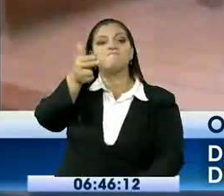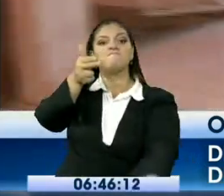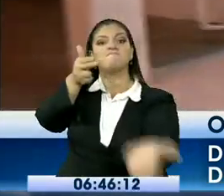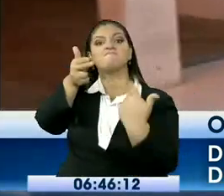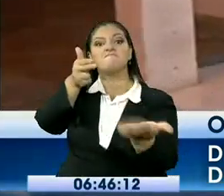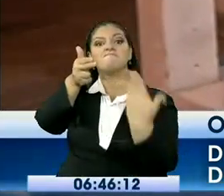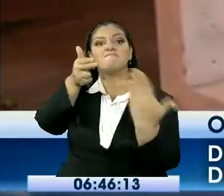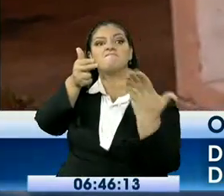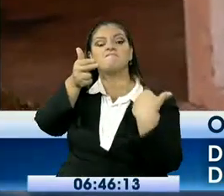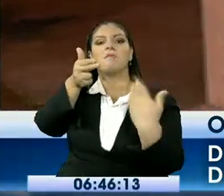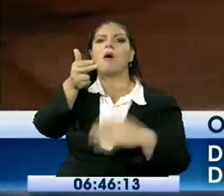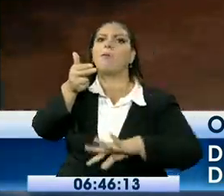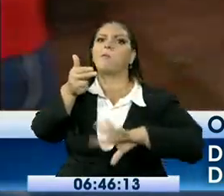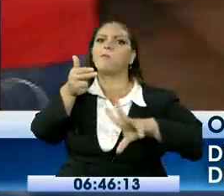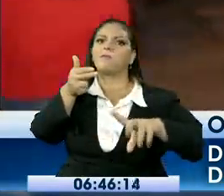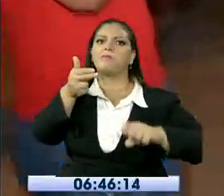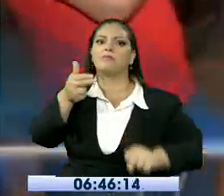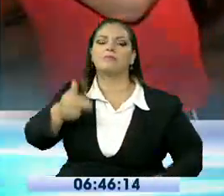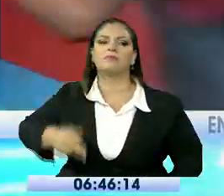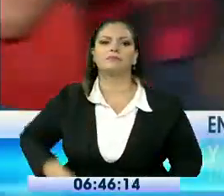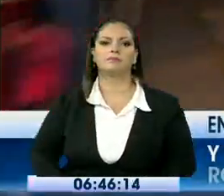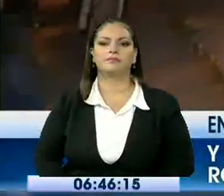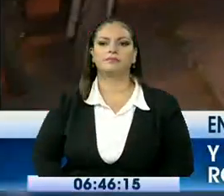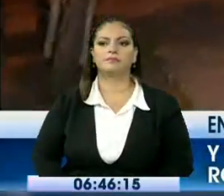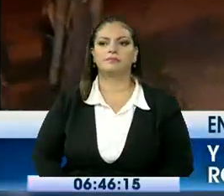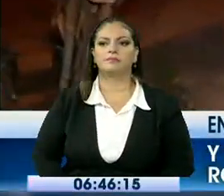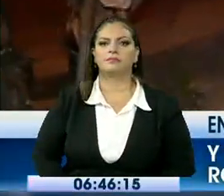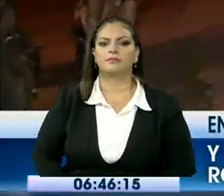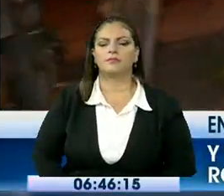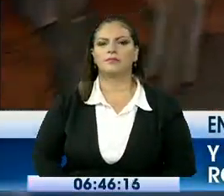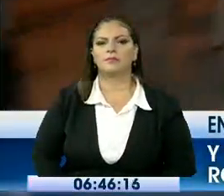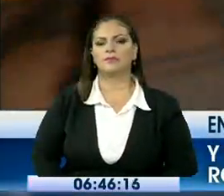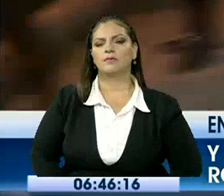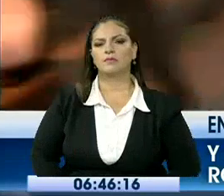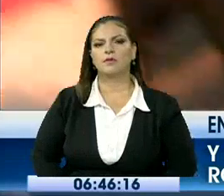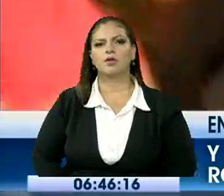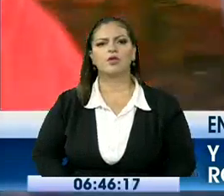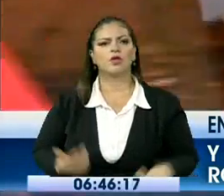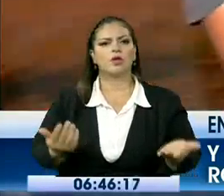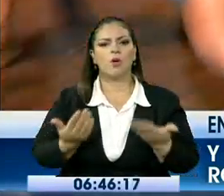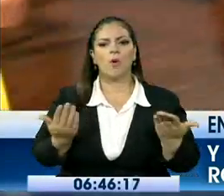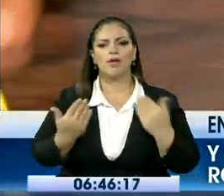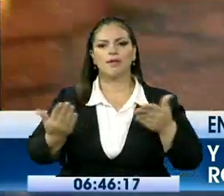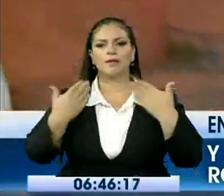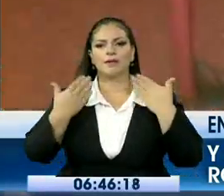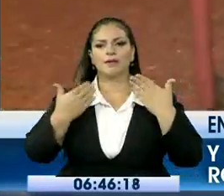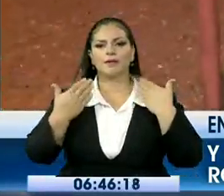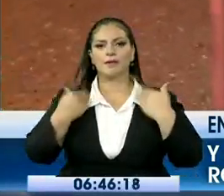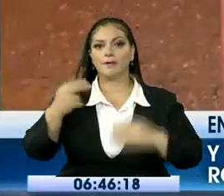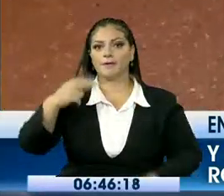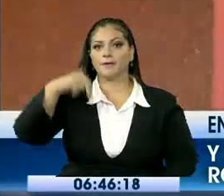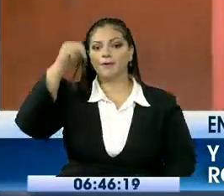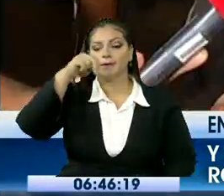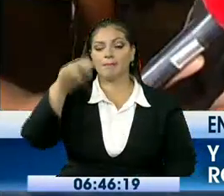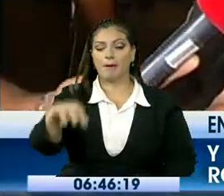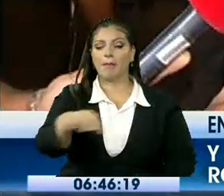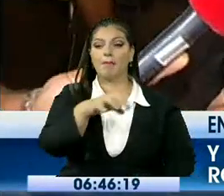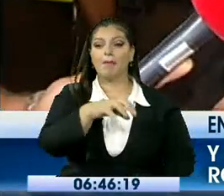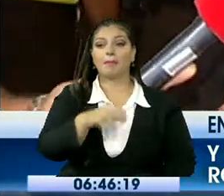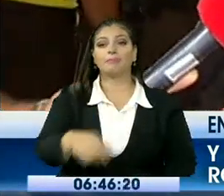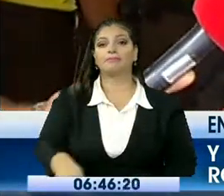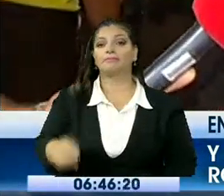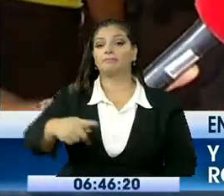Los sujetos son acusados de atracar a transeúntes en diferentes sectores del norte de Guayaquil.